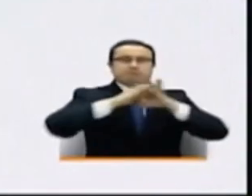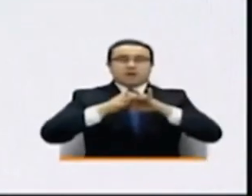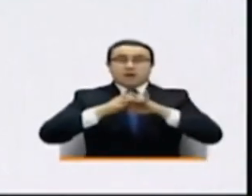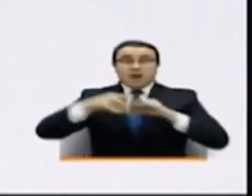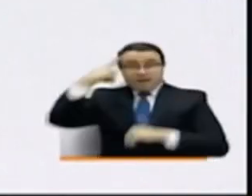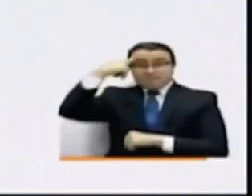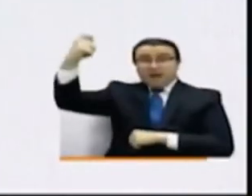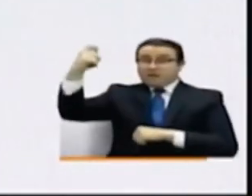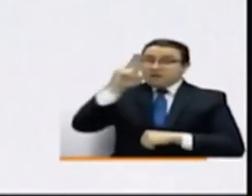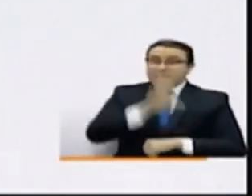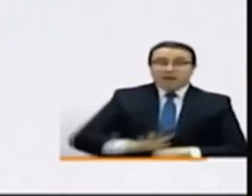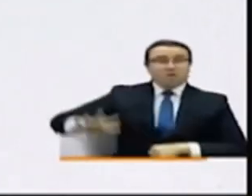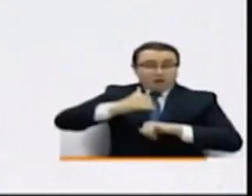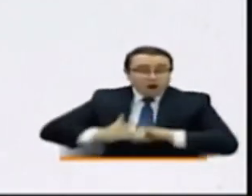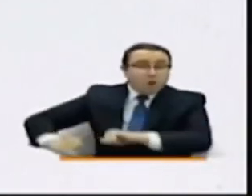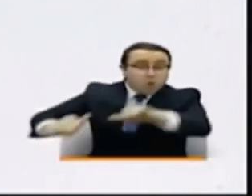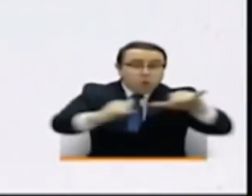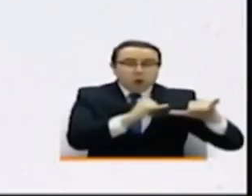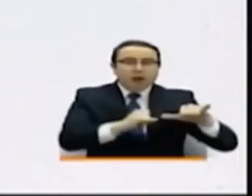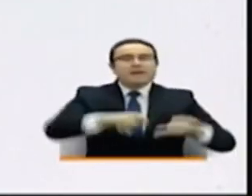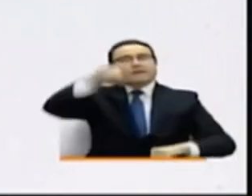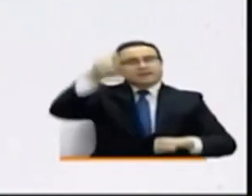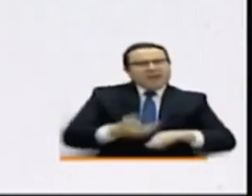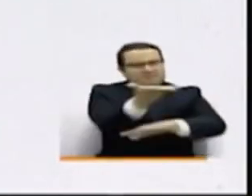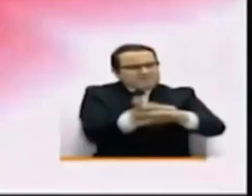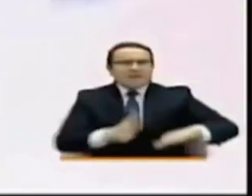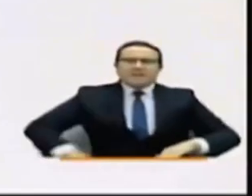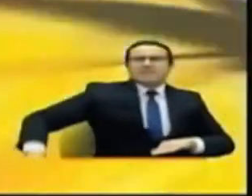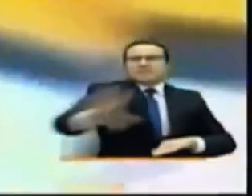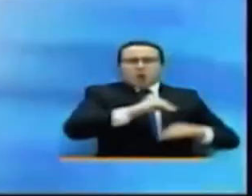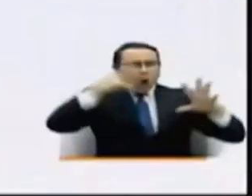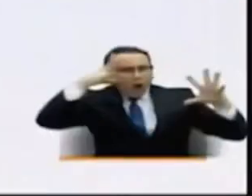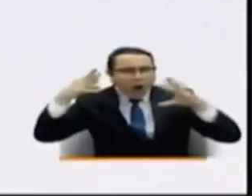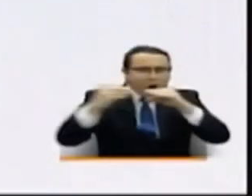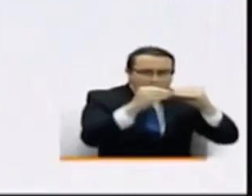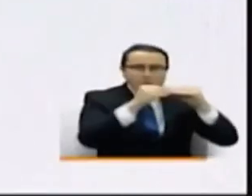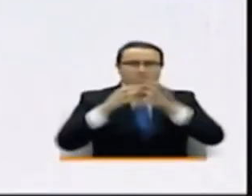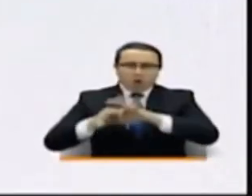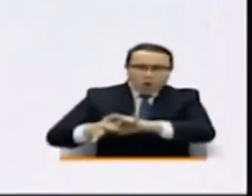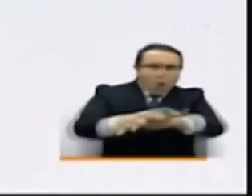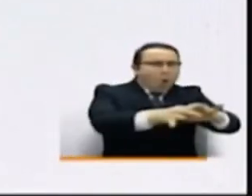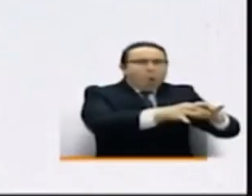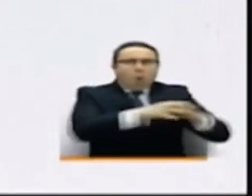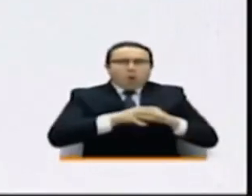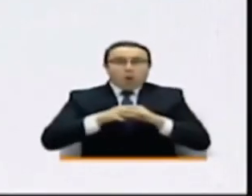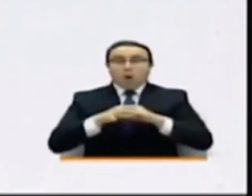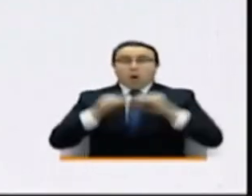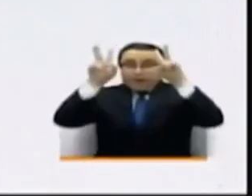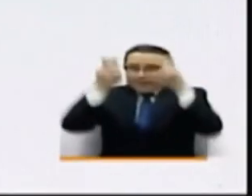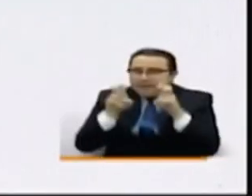nación exigen una etapa de unidad y consensos básicos. Es